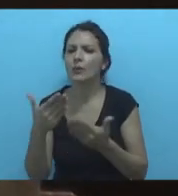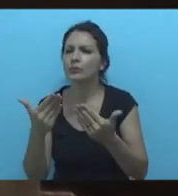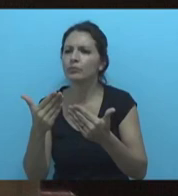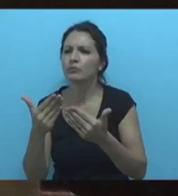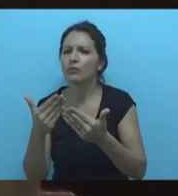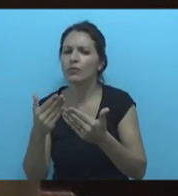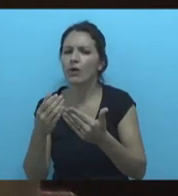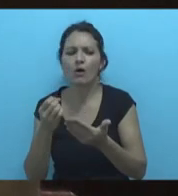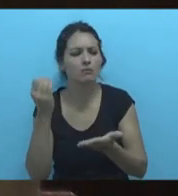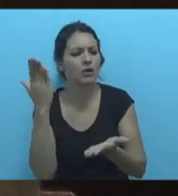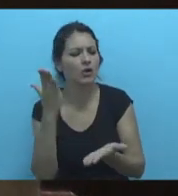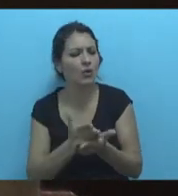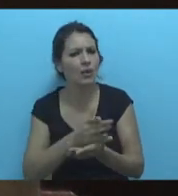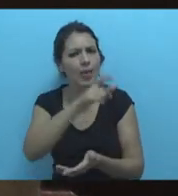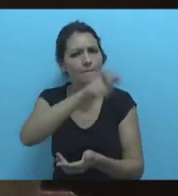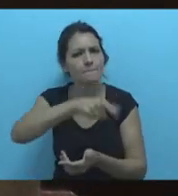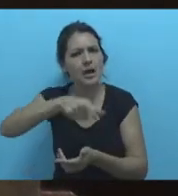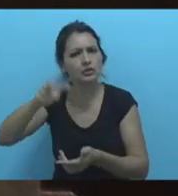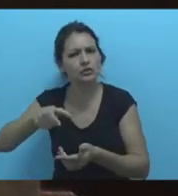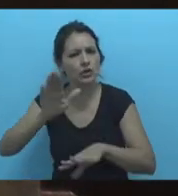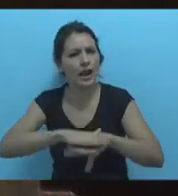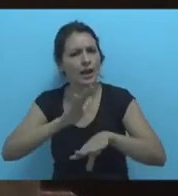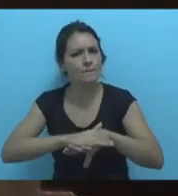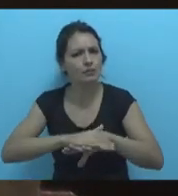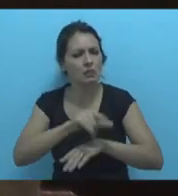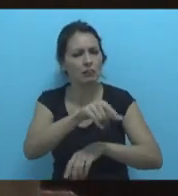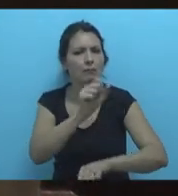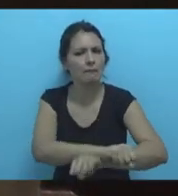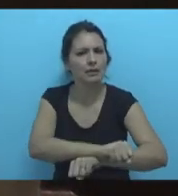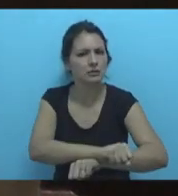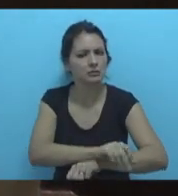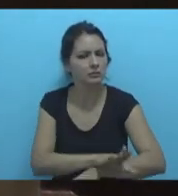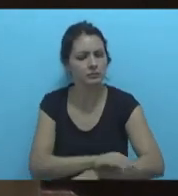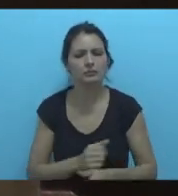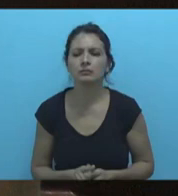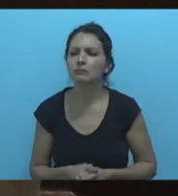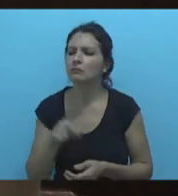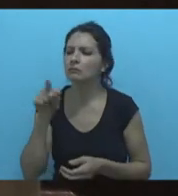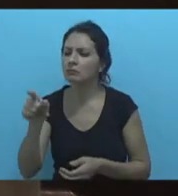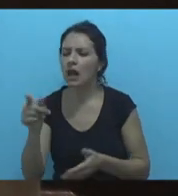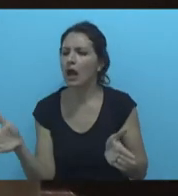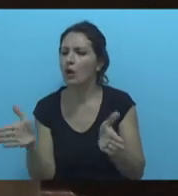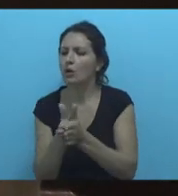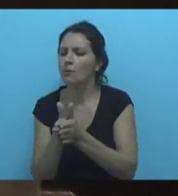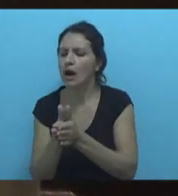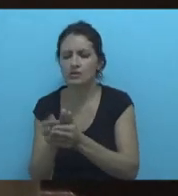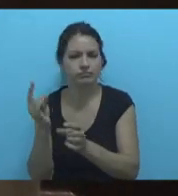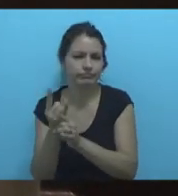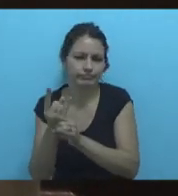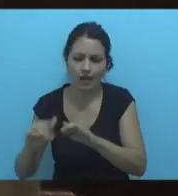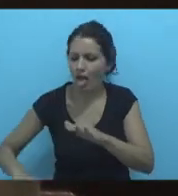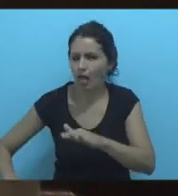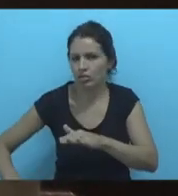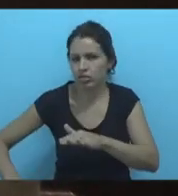condena de los genocidas en los tribunales federales argentinos, ¿no? Además de haber acompañado desde muy